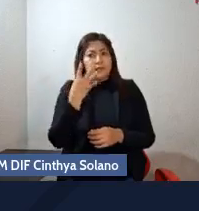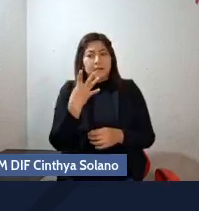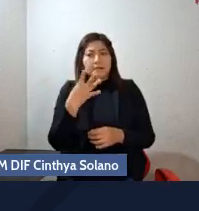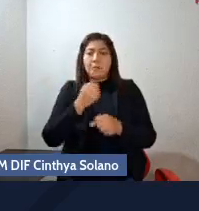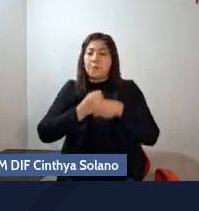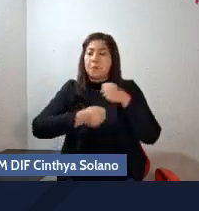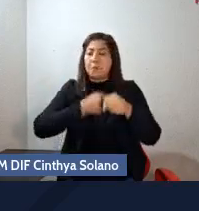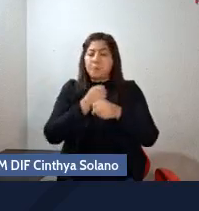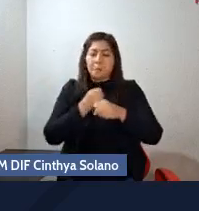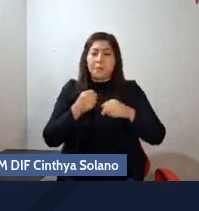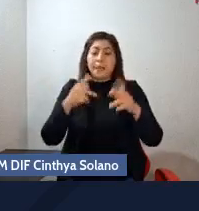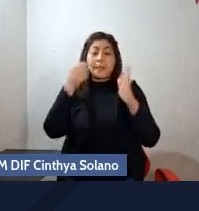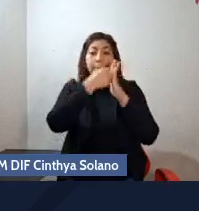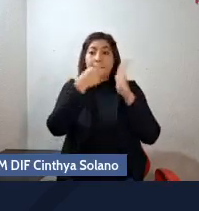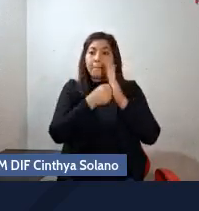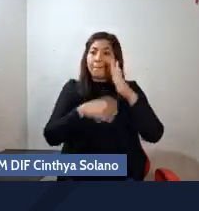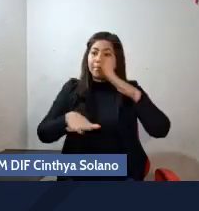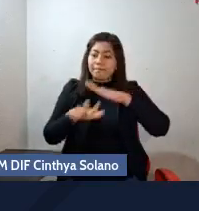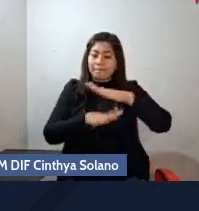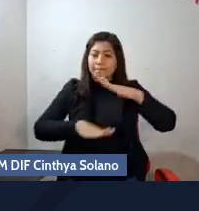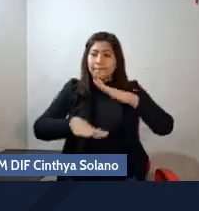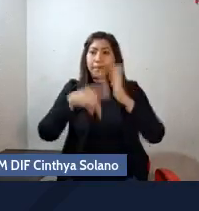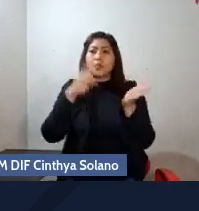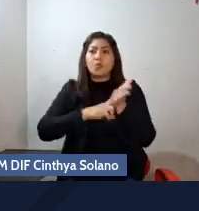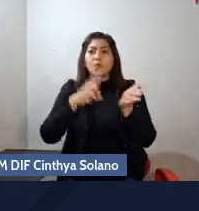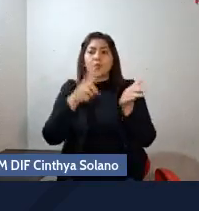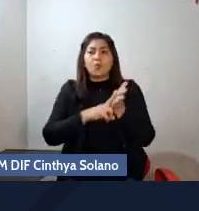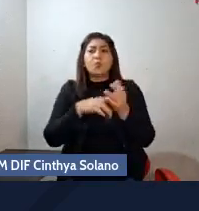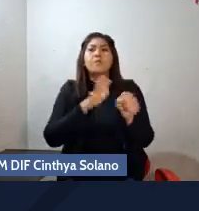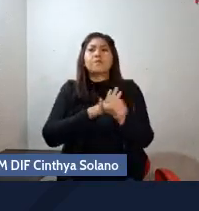tiene un costo de